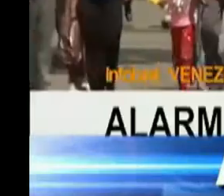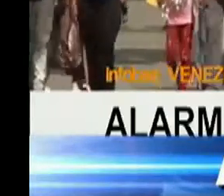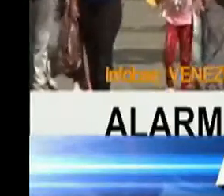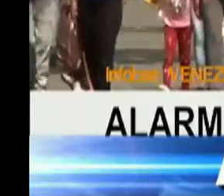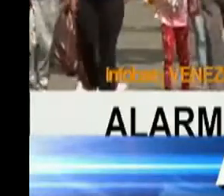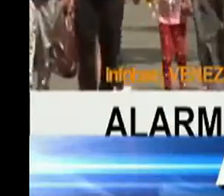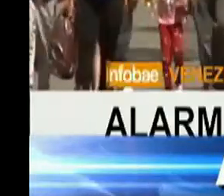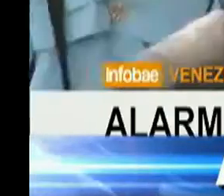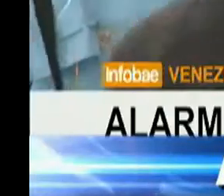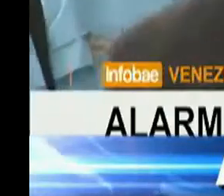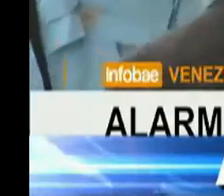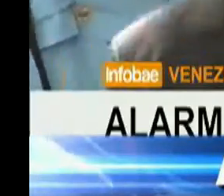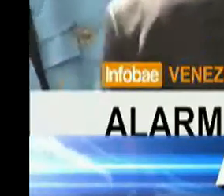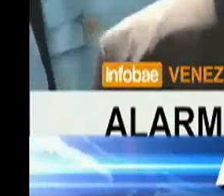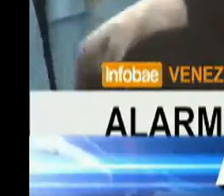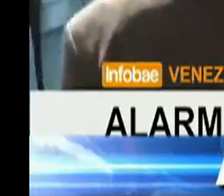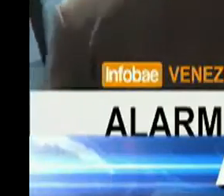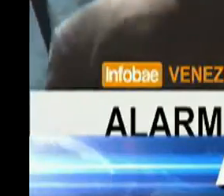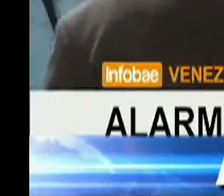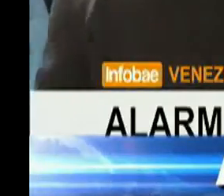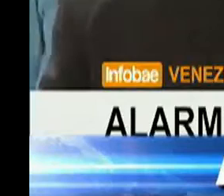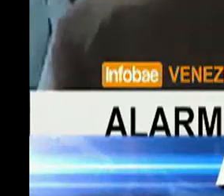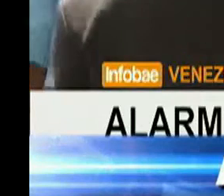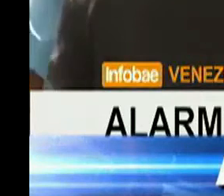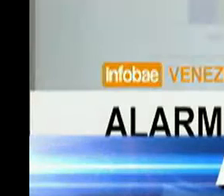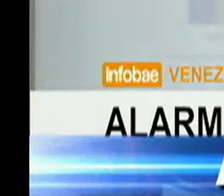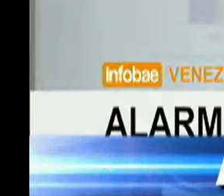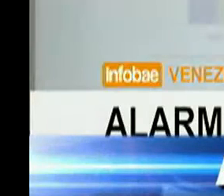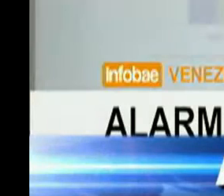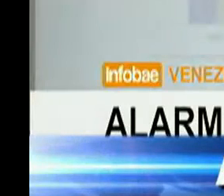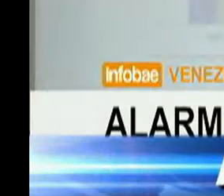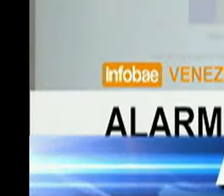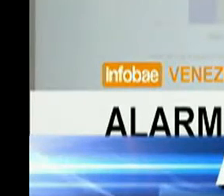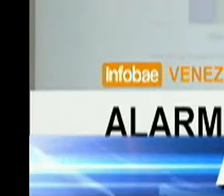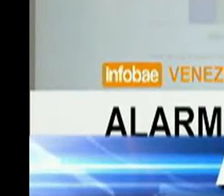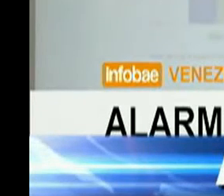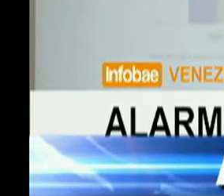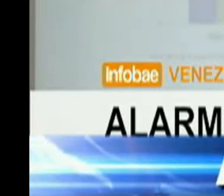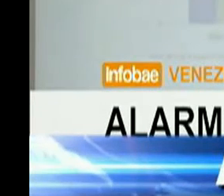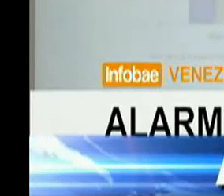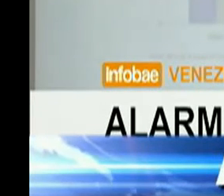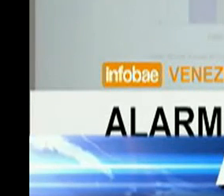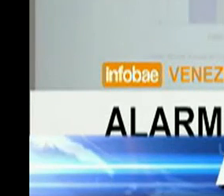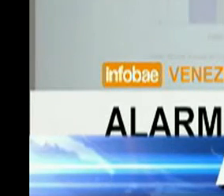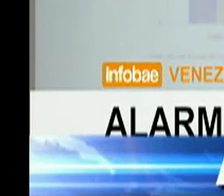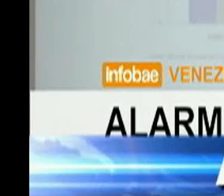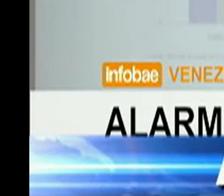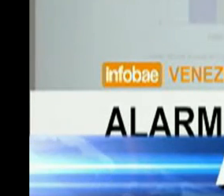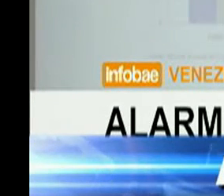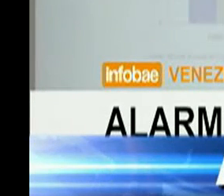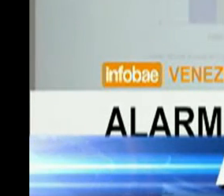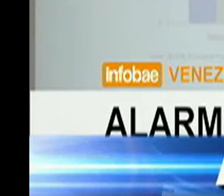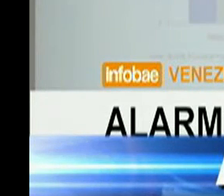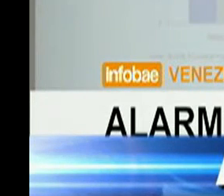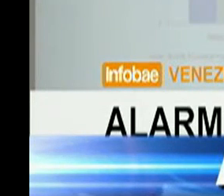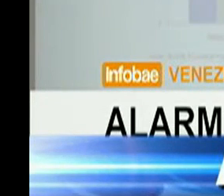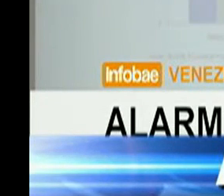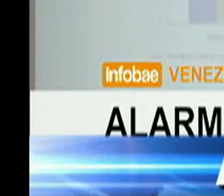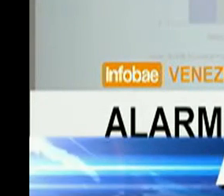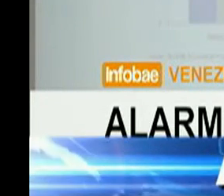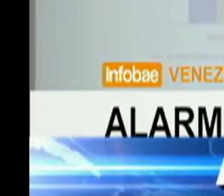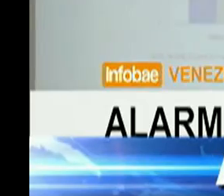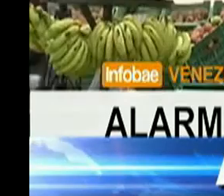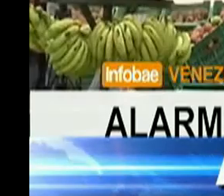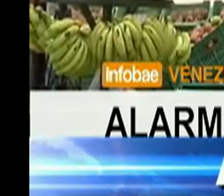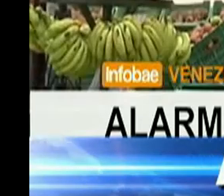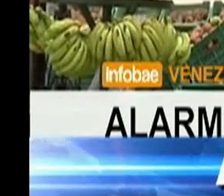En lo internacional, alarmante índice en Venezuela. Experta asegura que el 75% de la población vive en la pobreza. Así